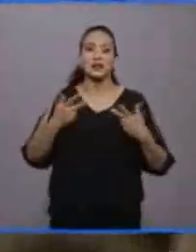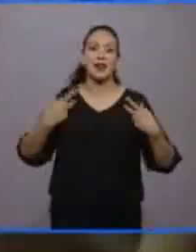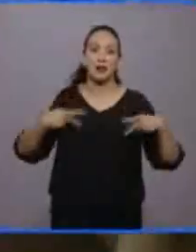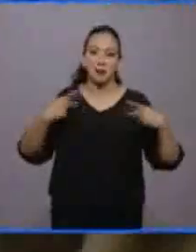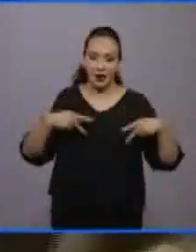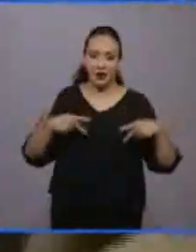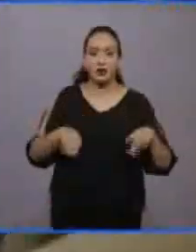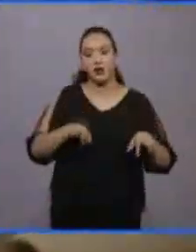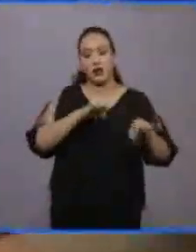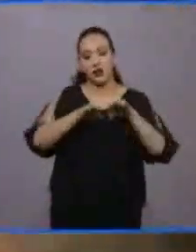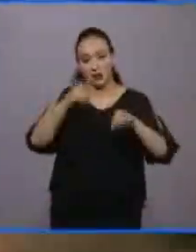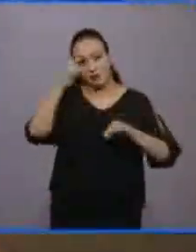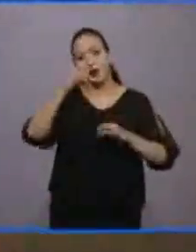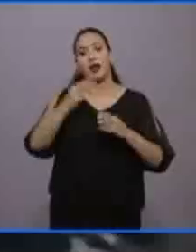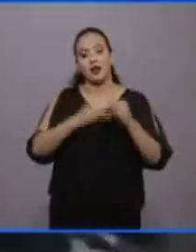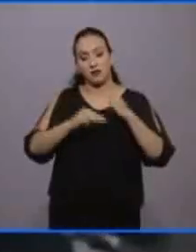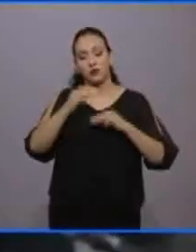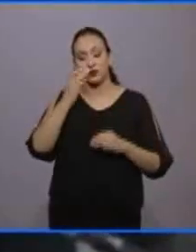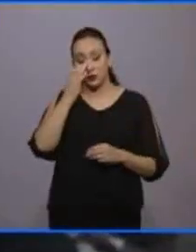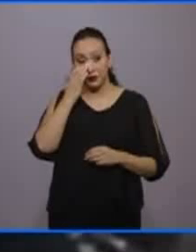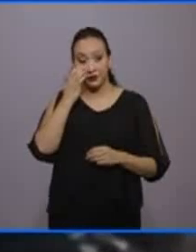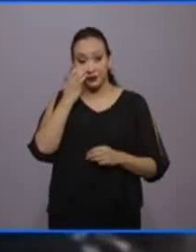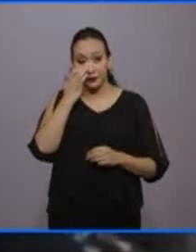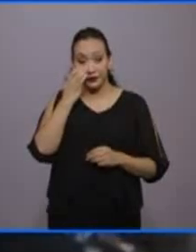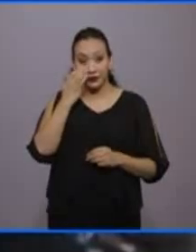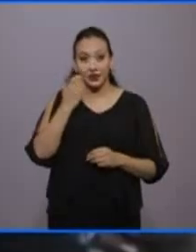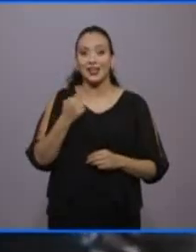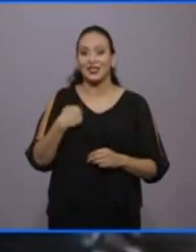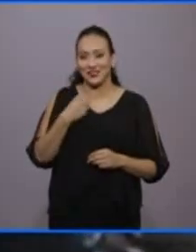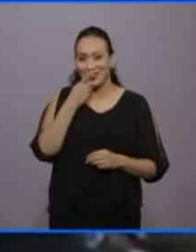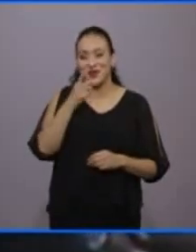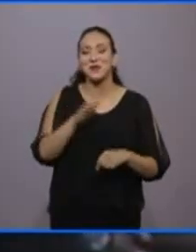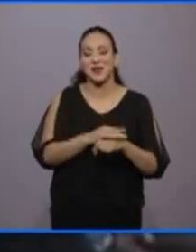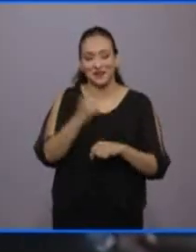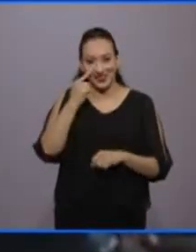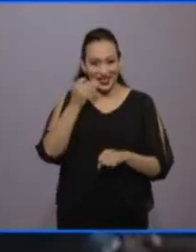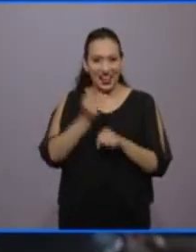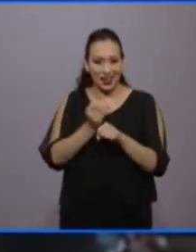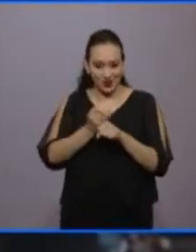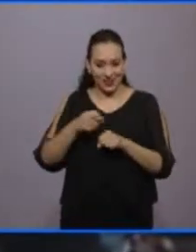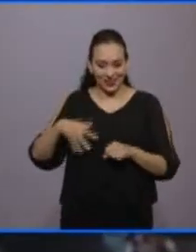manufactura para el mundo. Y se los digo porque en estas épocas